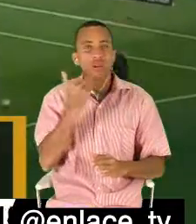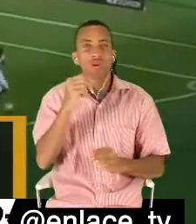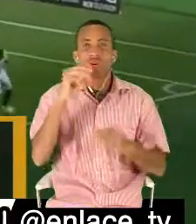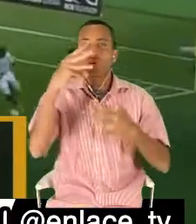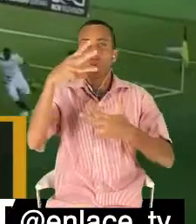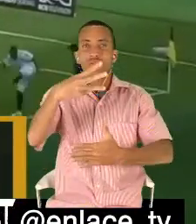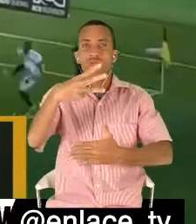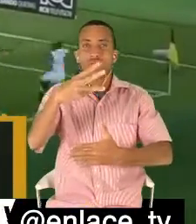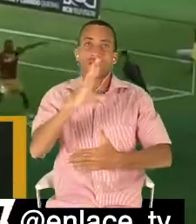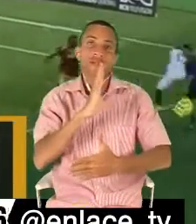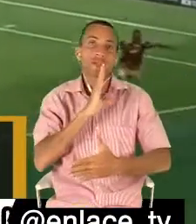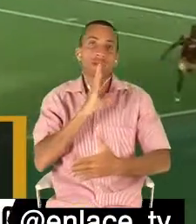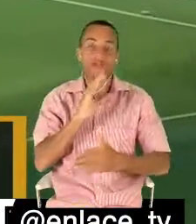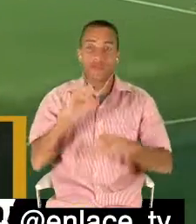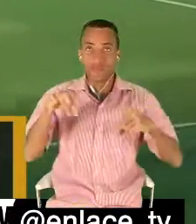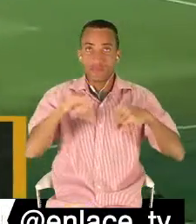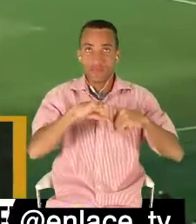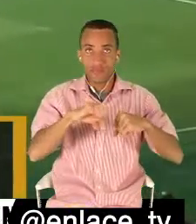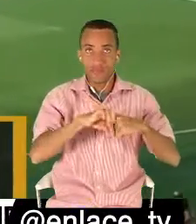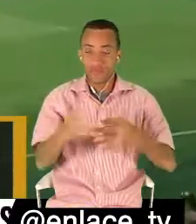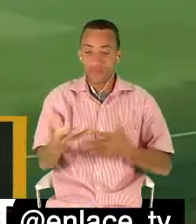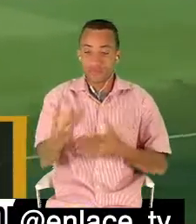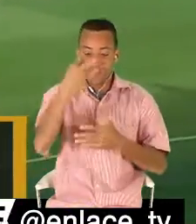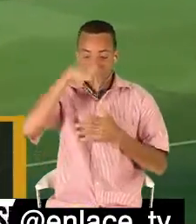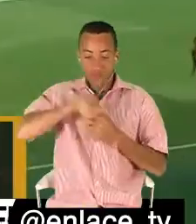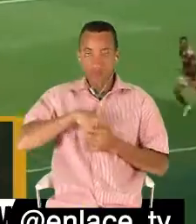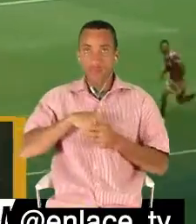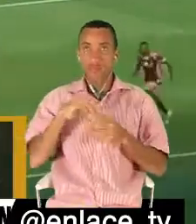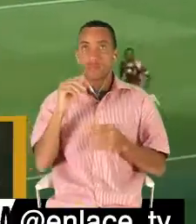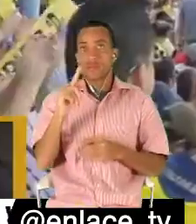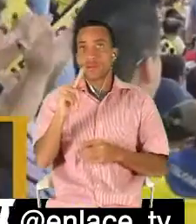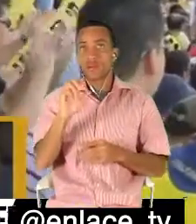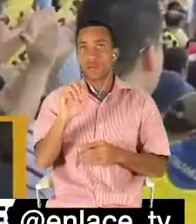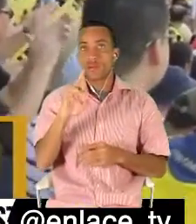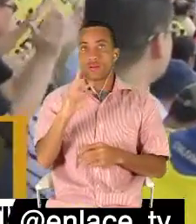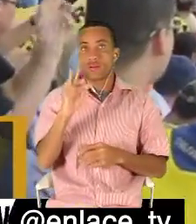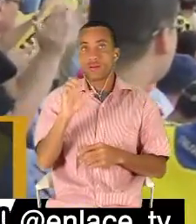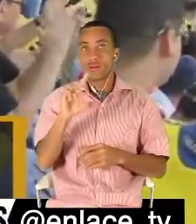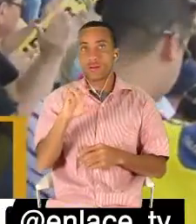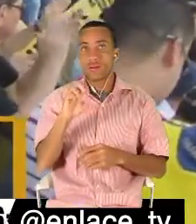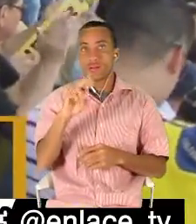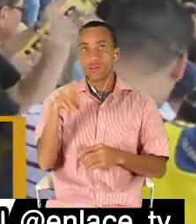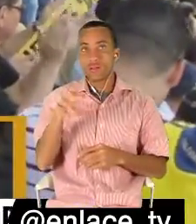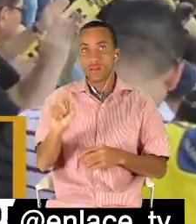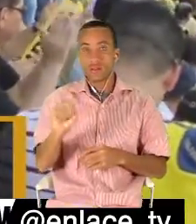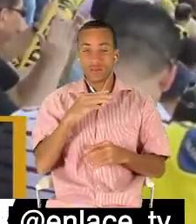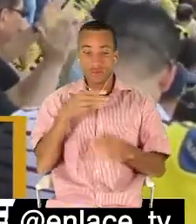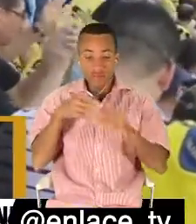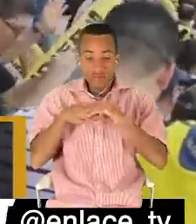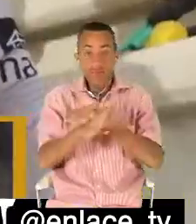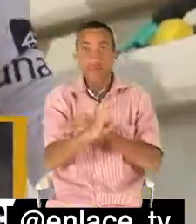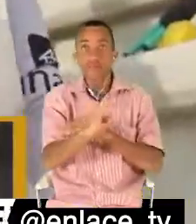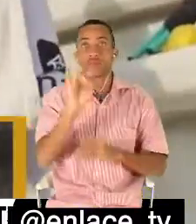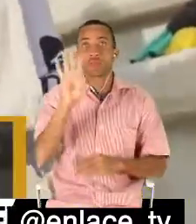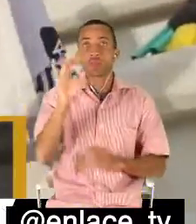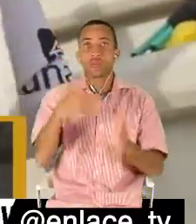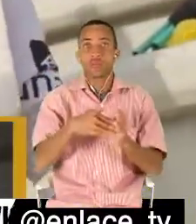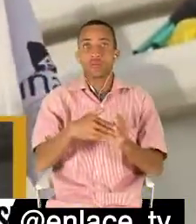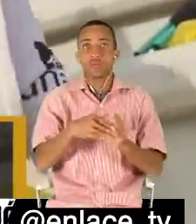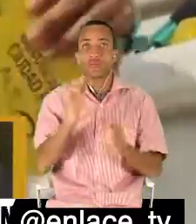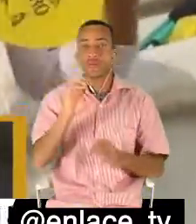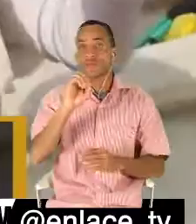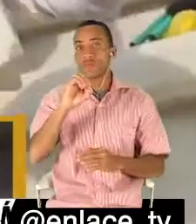colombiano. Alianza Petrolera recibirá para la jornada 20 a Fortaleza Fútbol Club y el valor de la entrada será de 15.000 pesos en la localidad